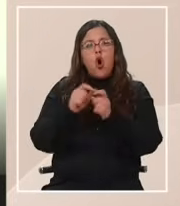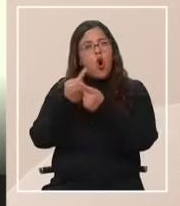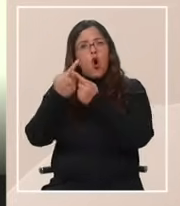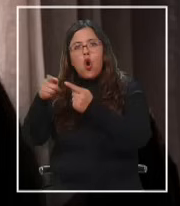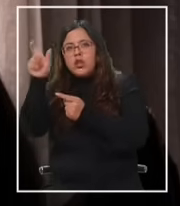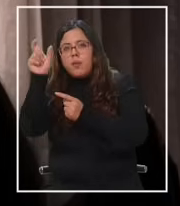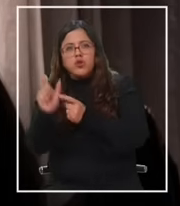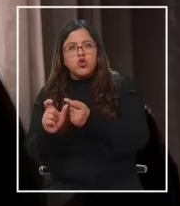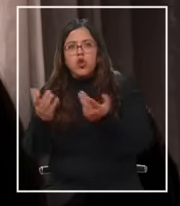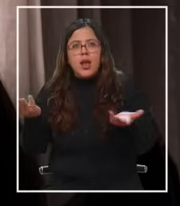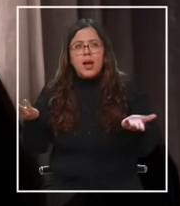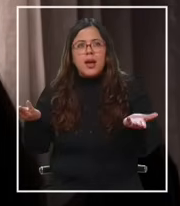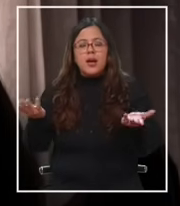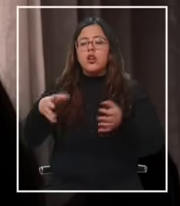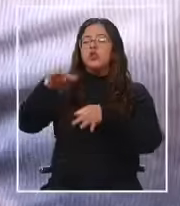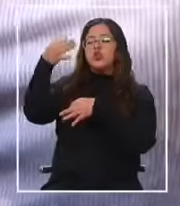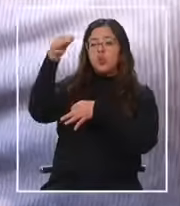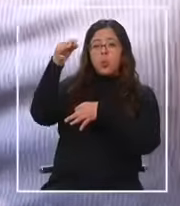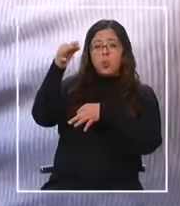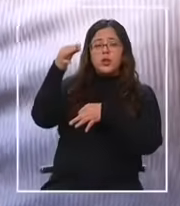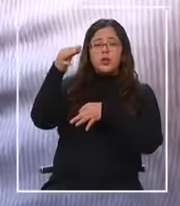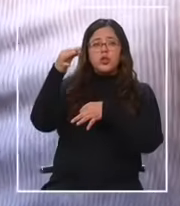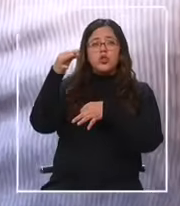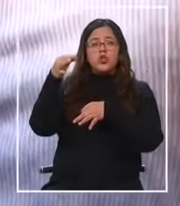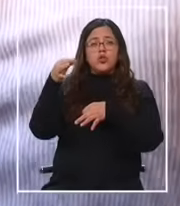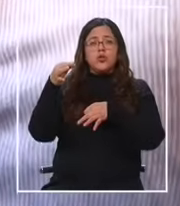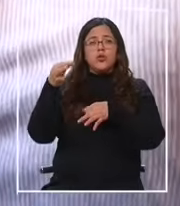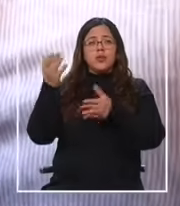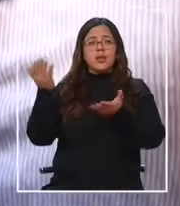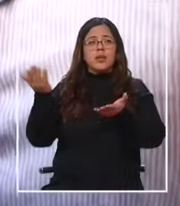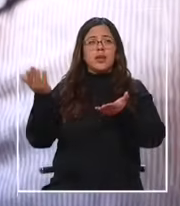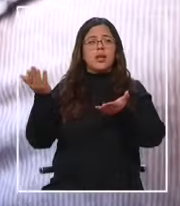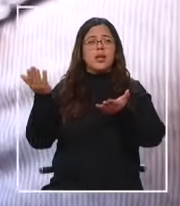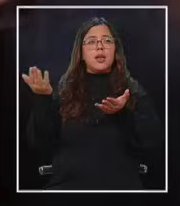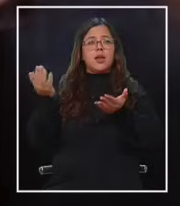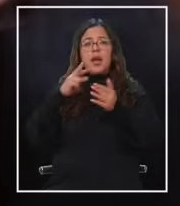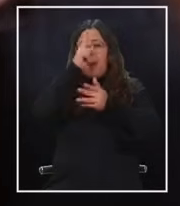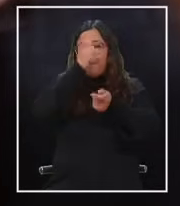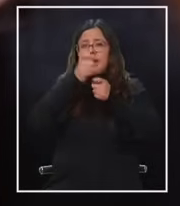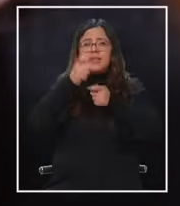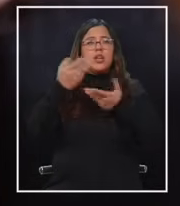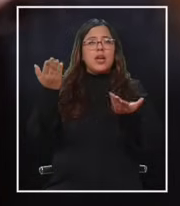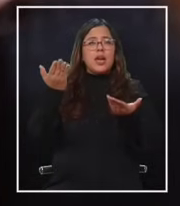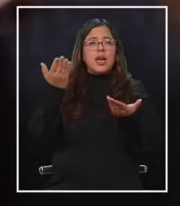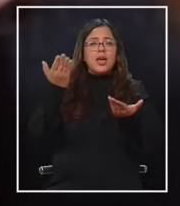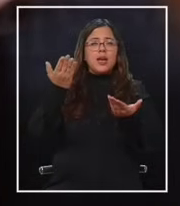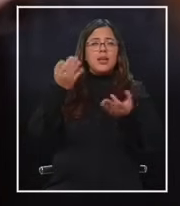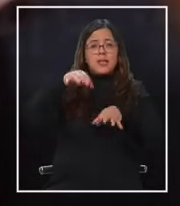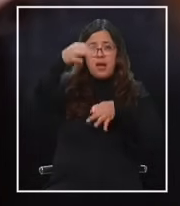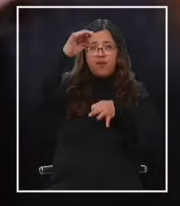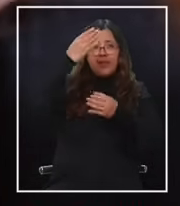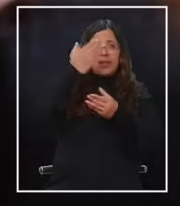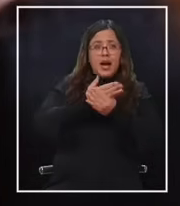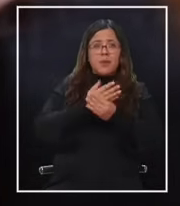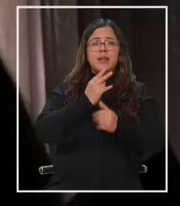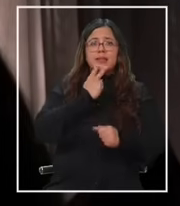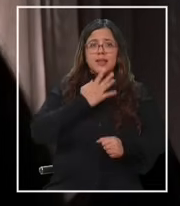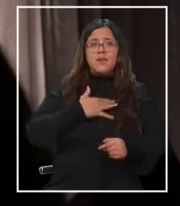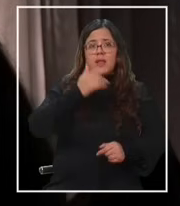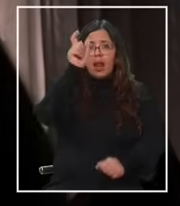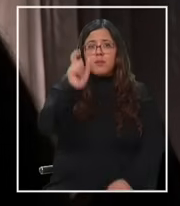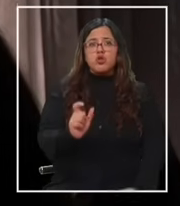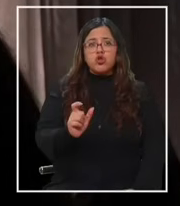tercera persona? El documento que es como la carpeta vida del paciente en el